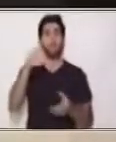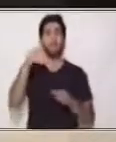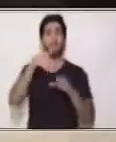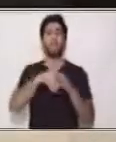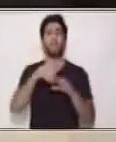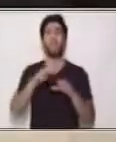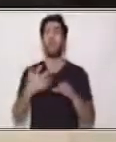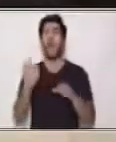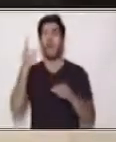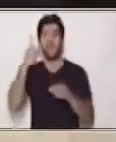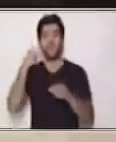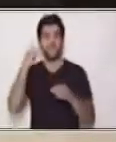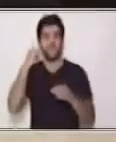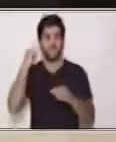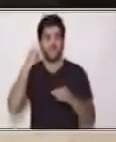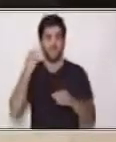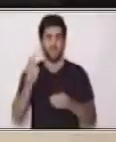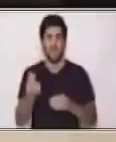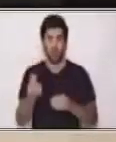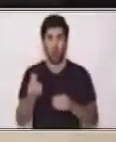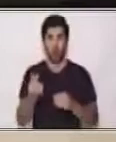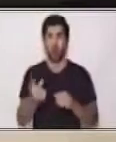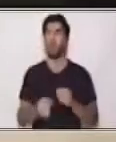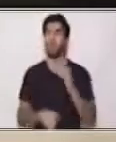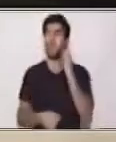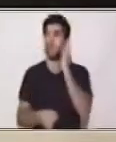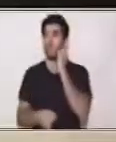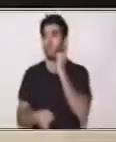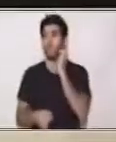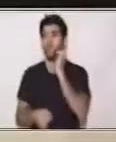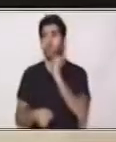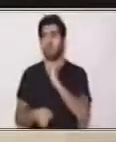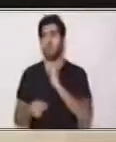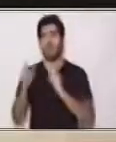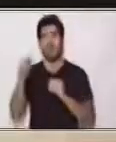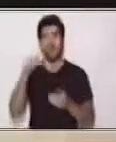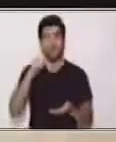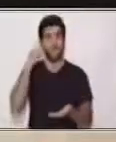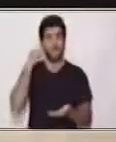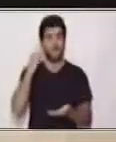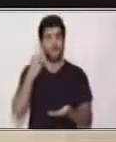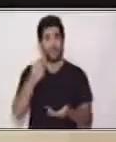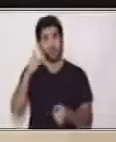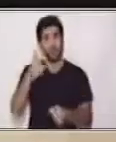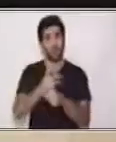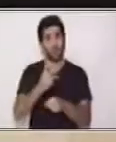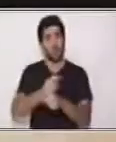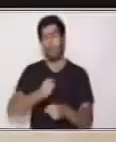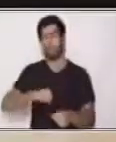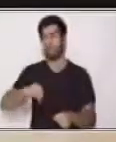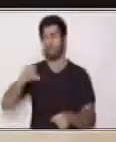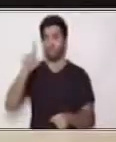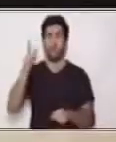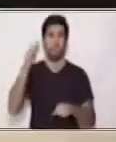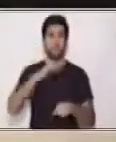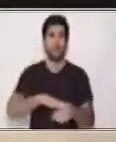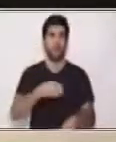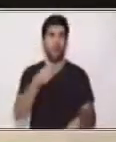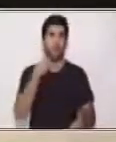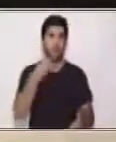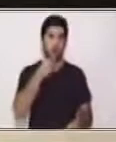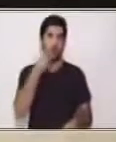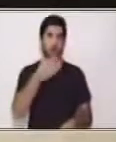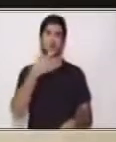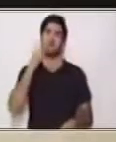que contiene frijoles. ¿Sabes que el frijol es uno de los alimentos que más se consume en Guatemala? Y su